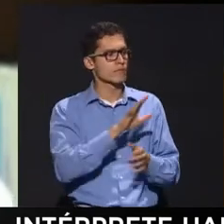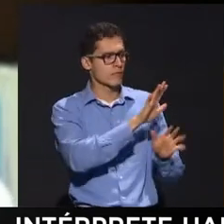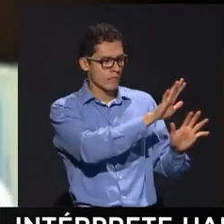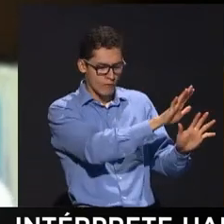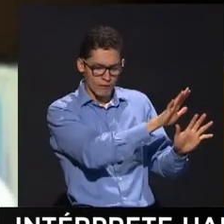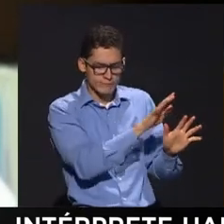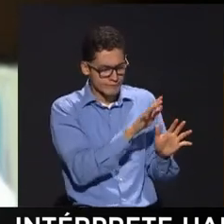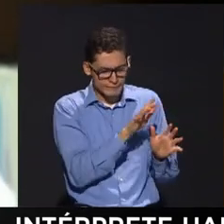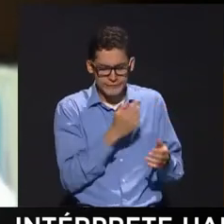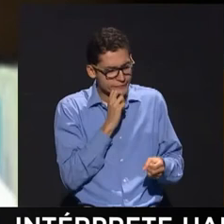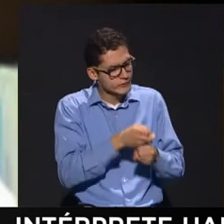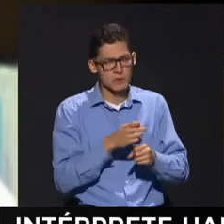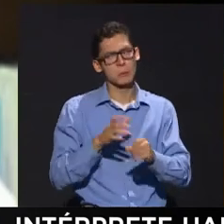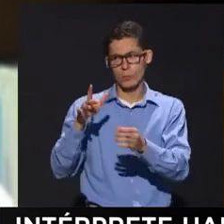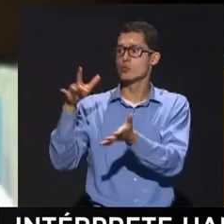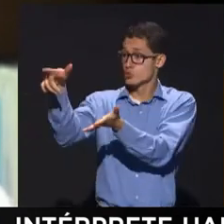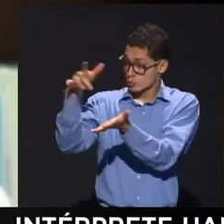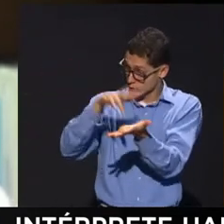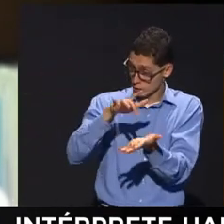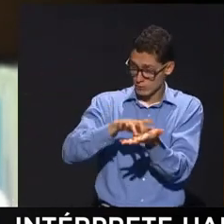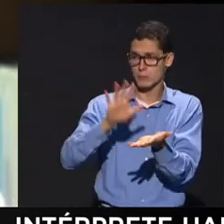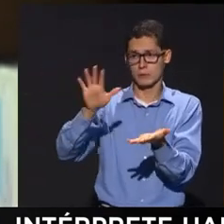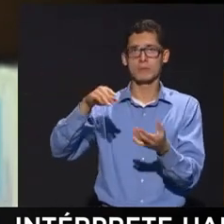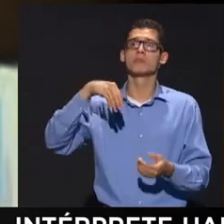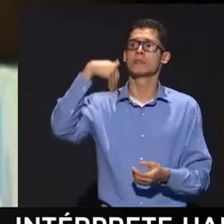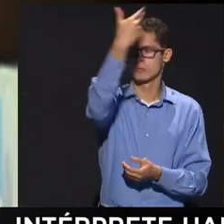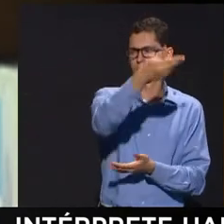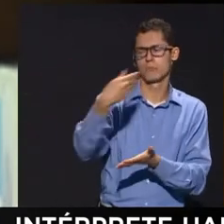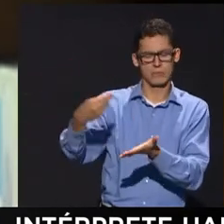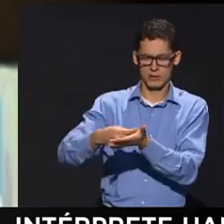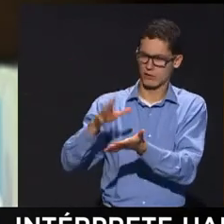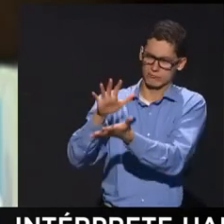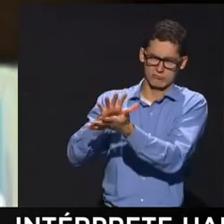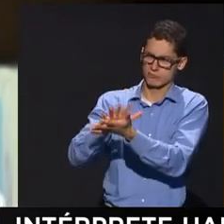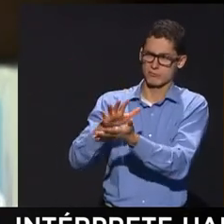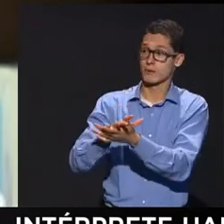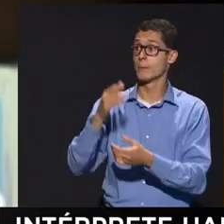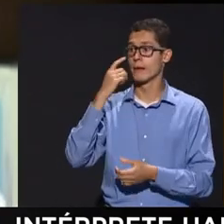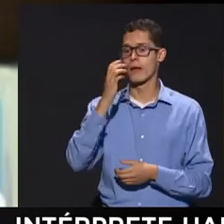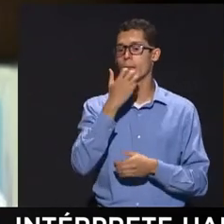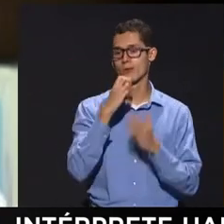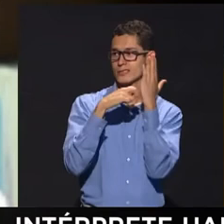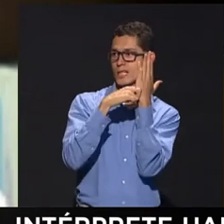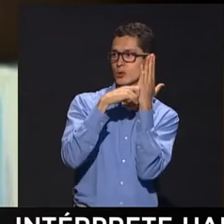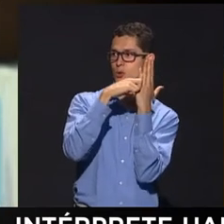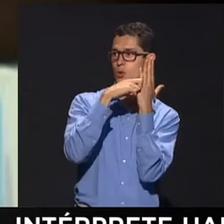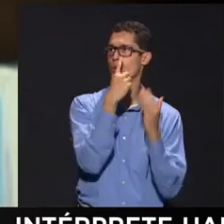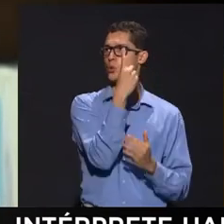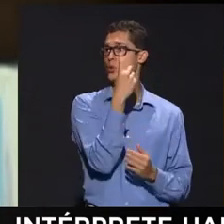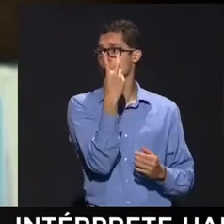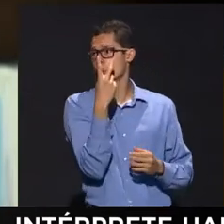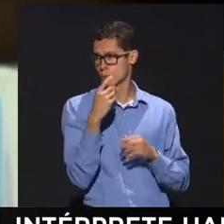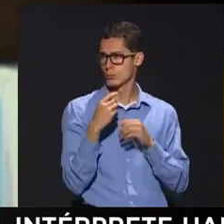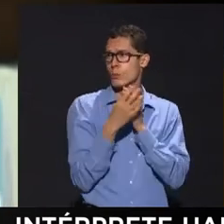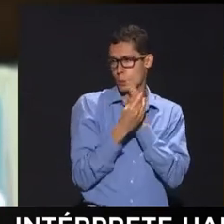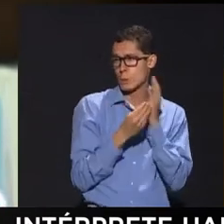la que pertenezca esta familia. Si la familia está en el estrato 1 o 2, El valor de su factura que no pudo pagar se le